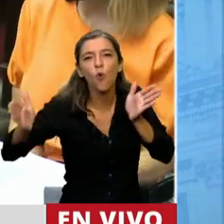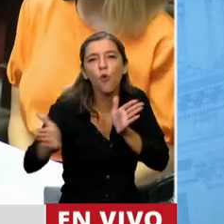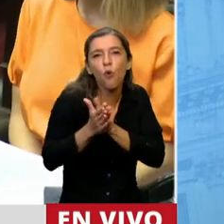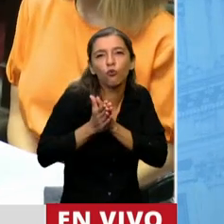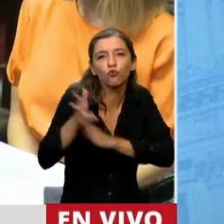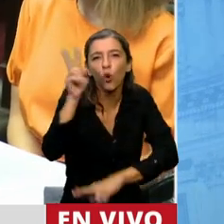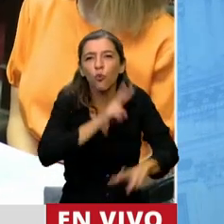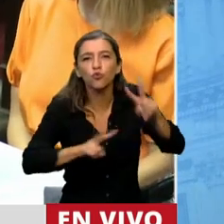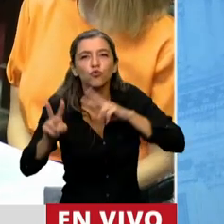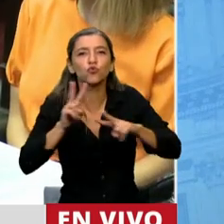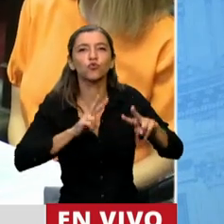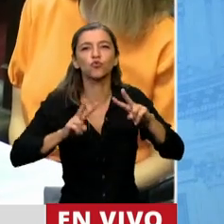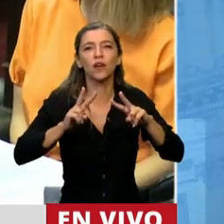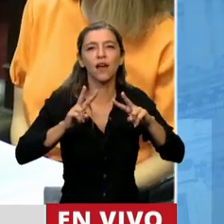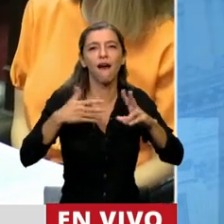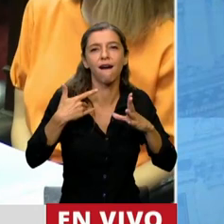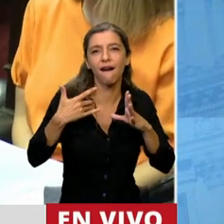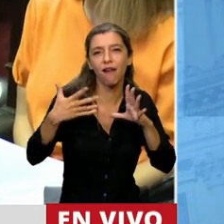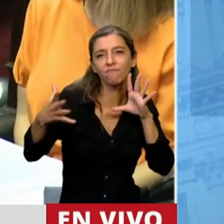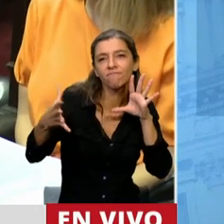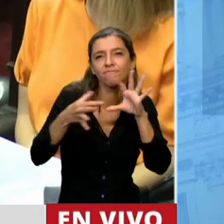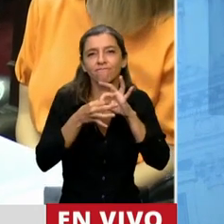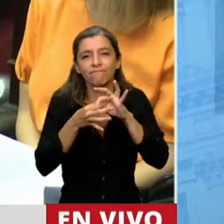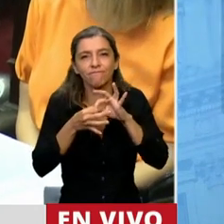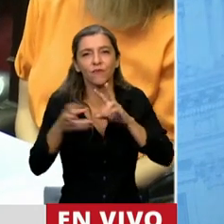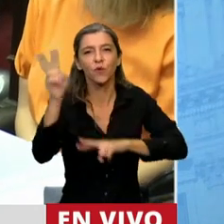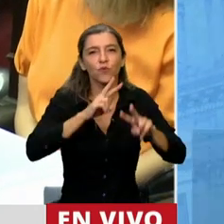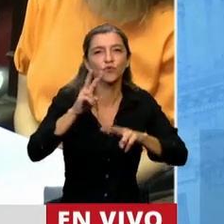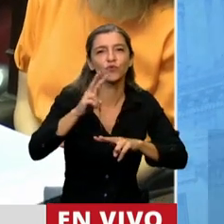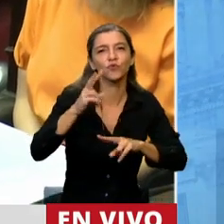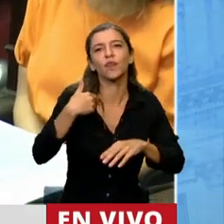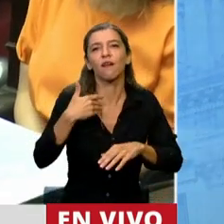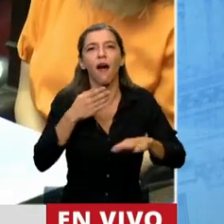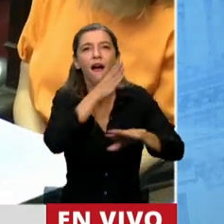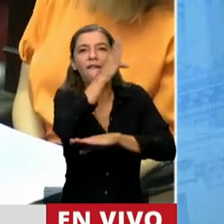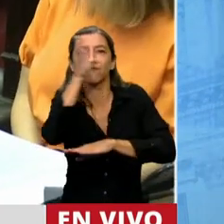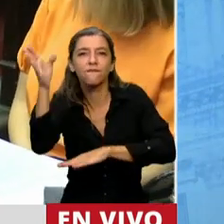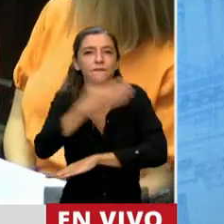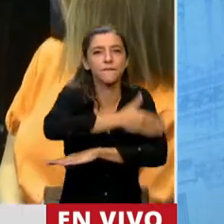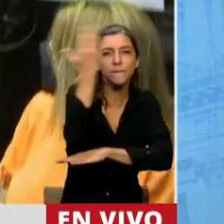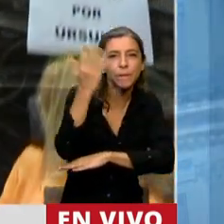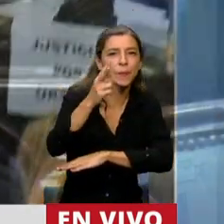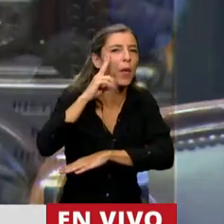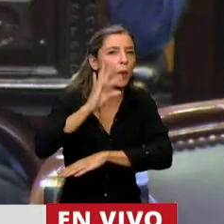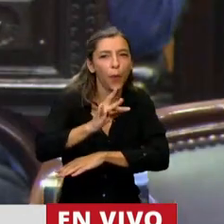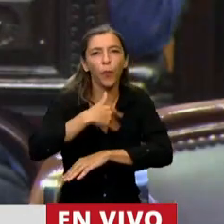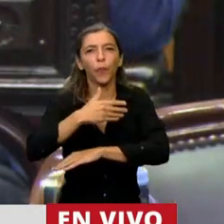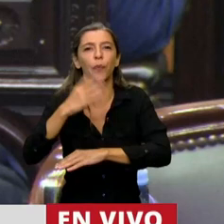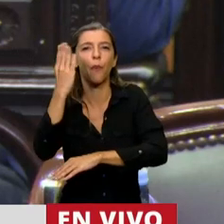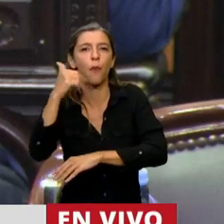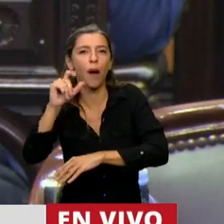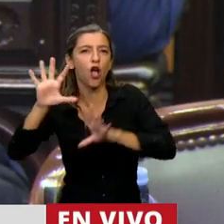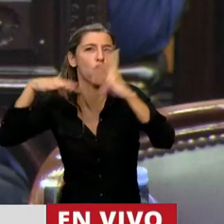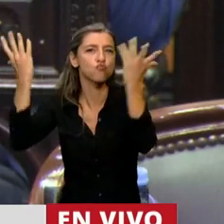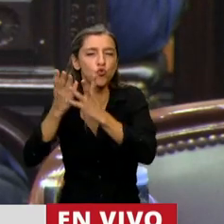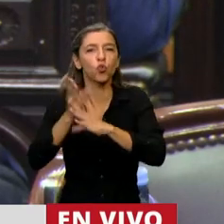organismos multilaterales. Iban a la asamblea del BID, a la asamblea del Banco Mundial,